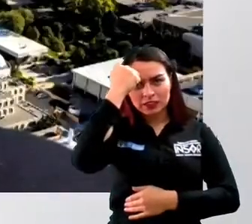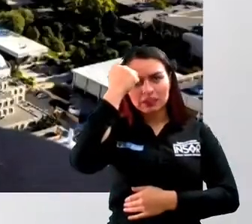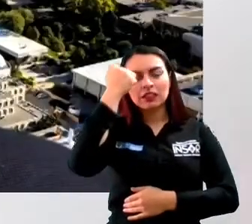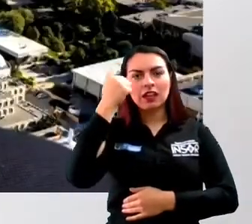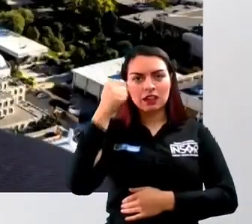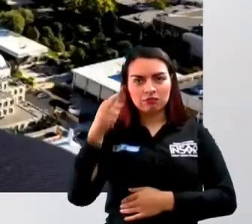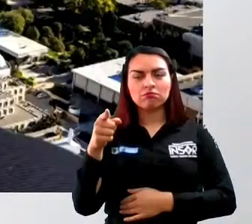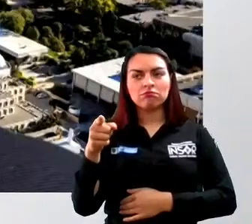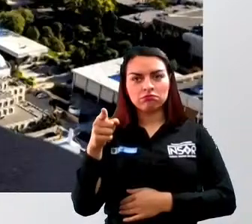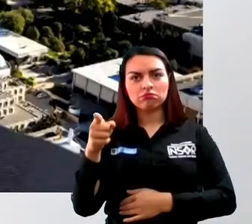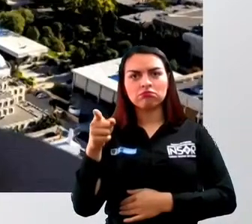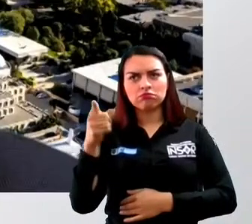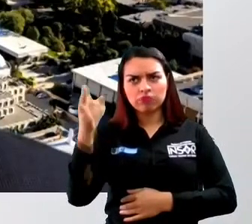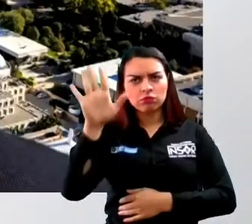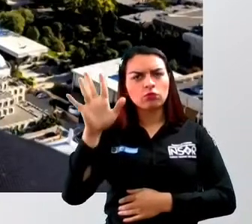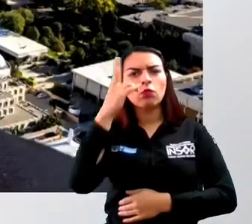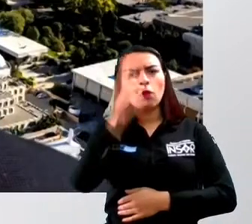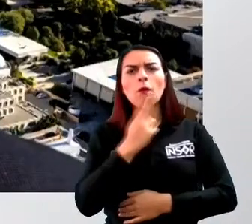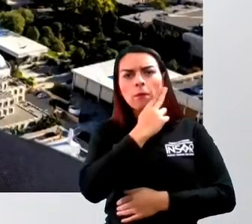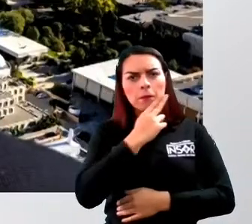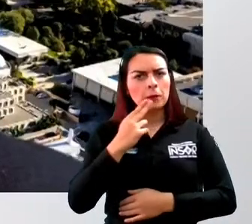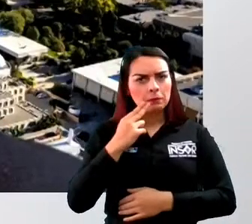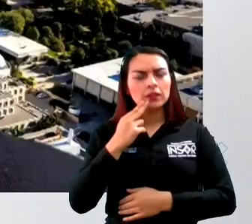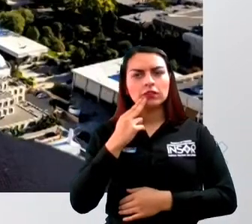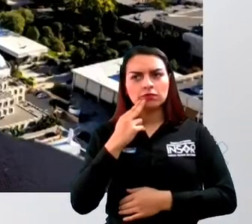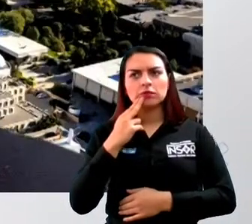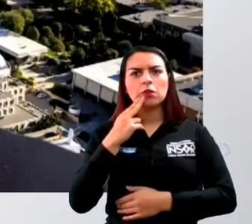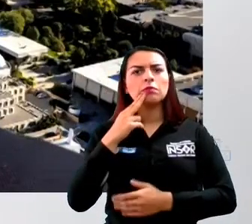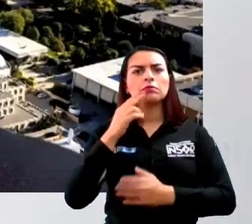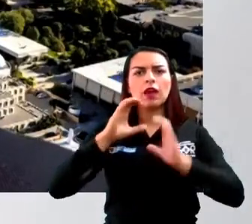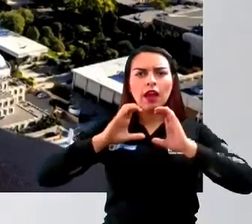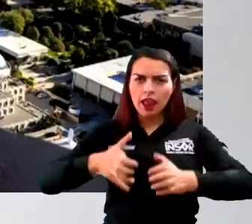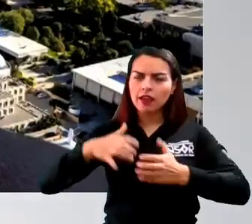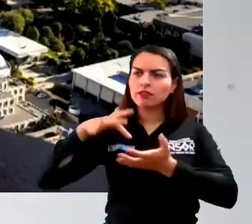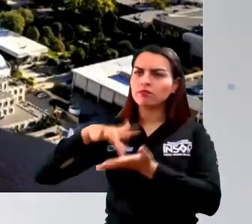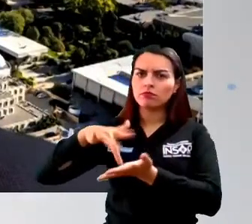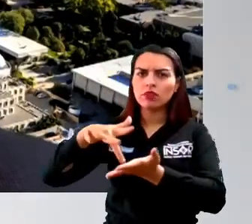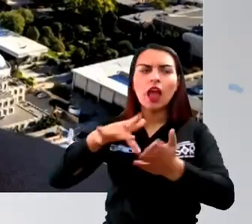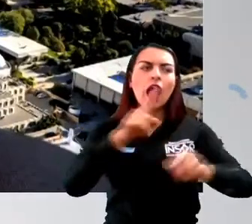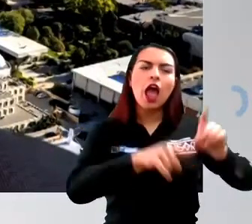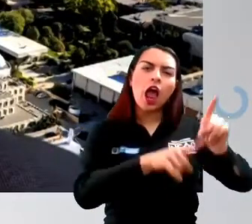un compromiso afectivo en sus clases presenciales. Algunos de ellos que noto ahí,